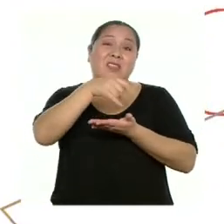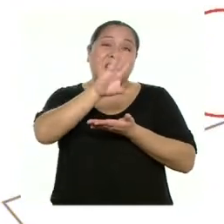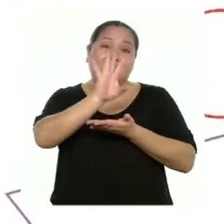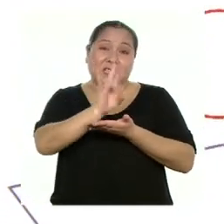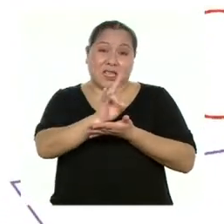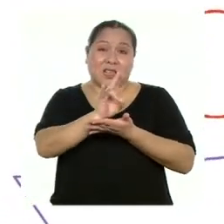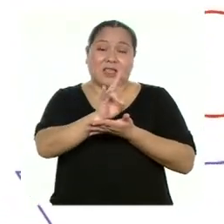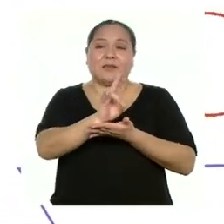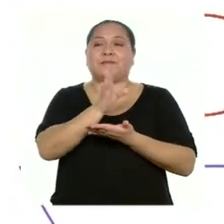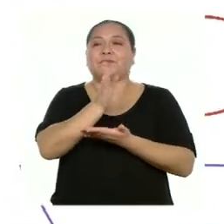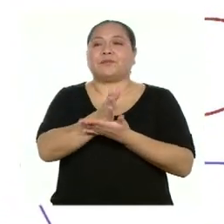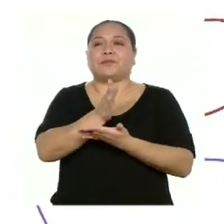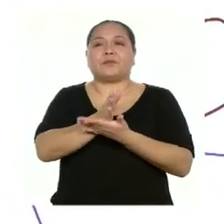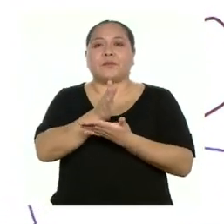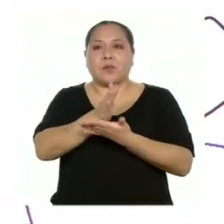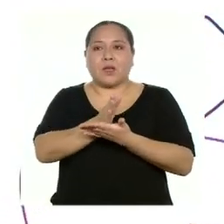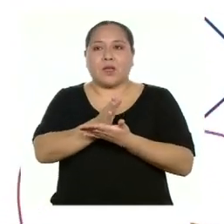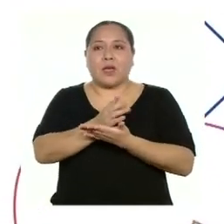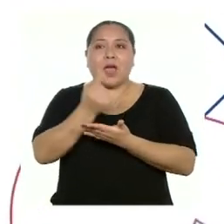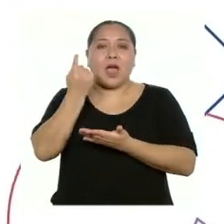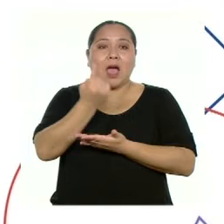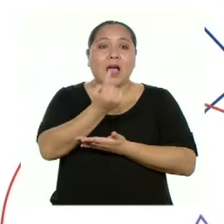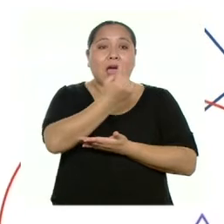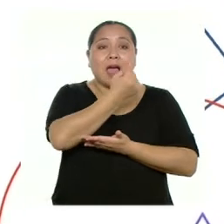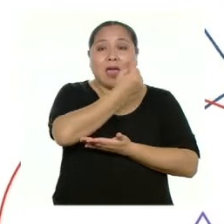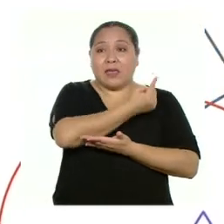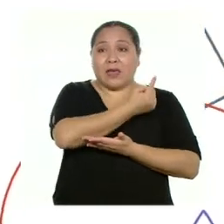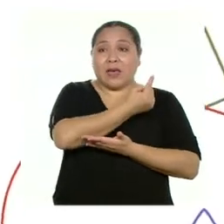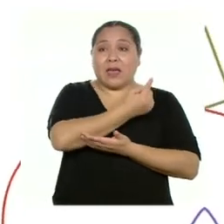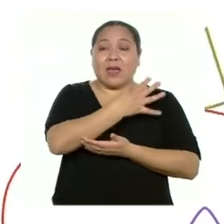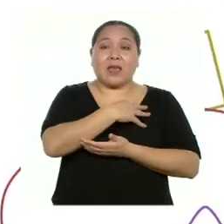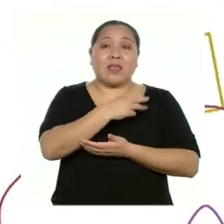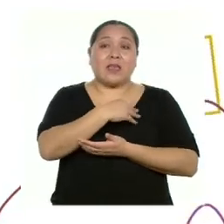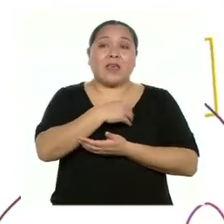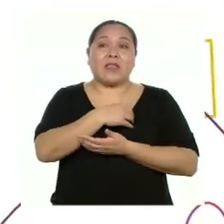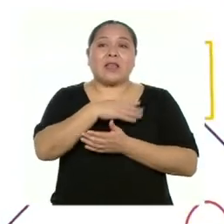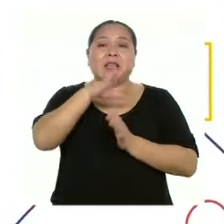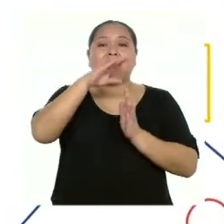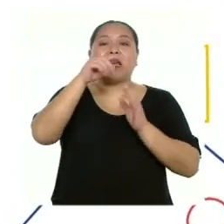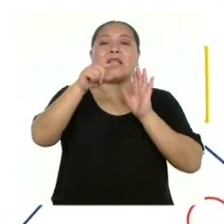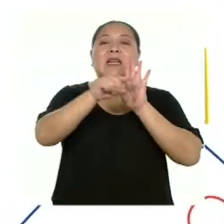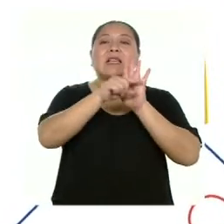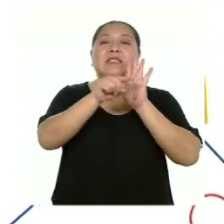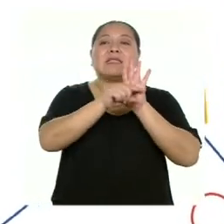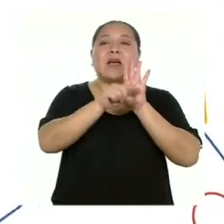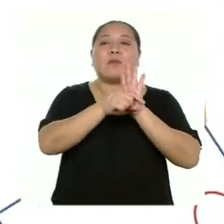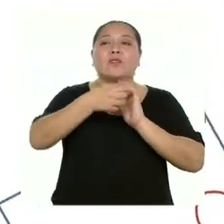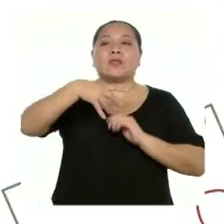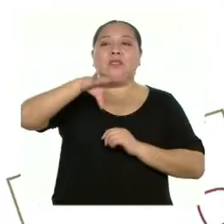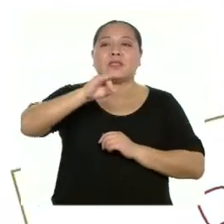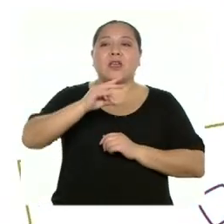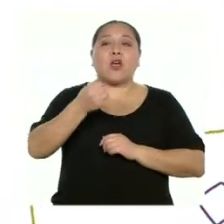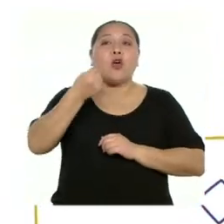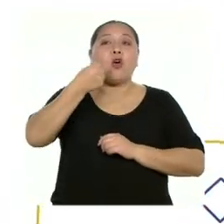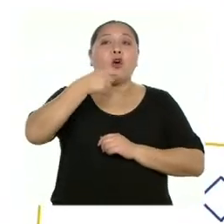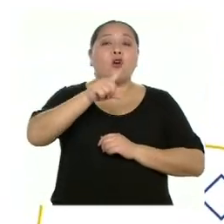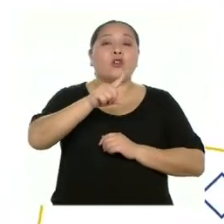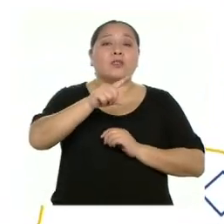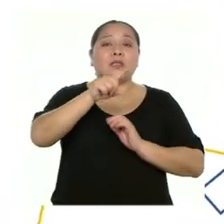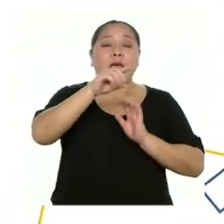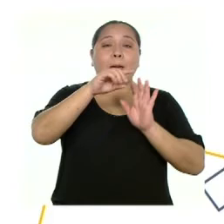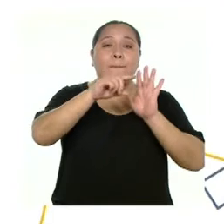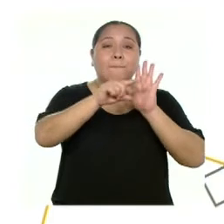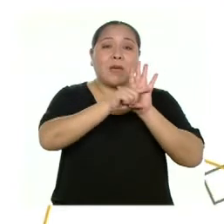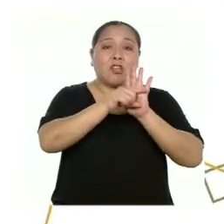17. Luego a cada edad le restamos 17 y lo elevamos al cuadrado. Así tenemos 11 menos 17 elevado